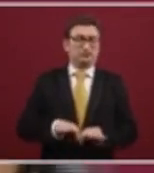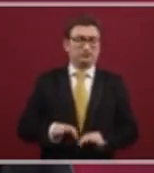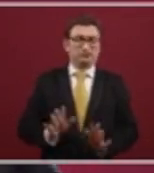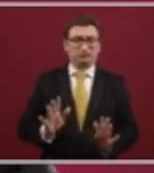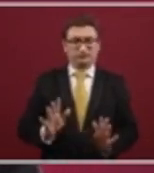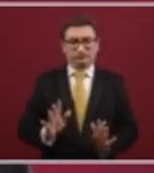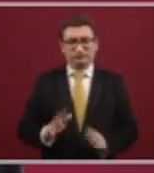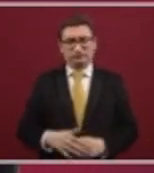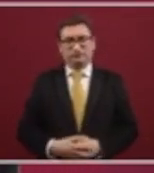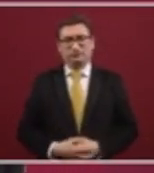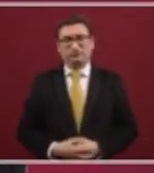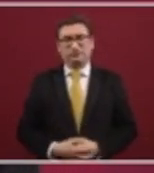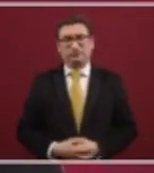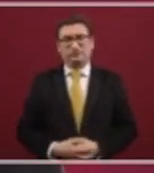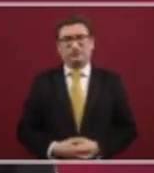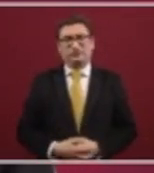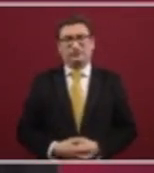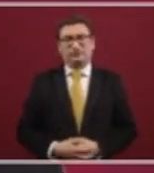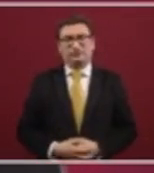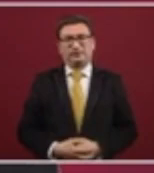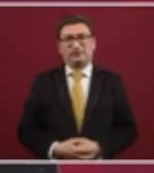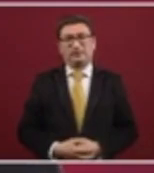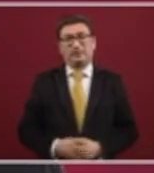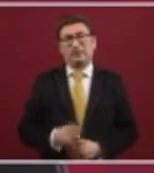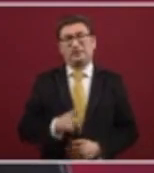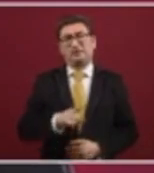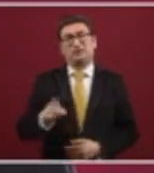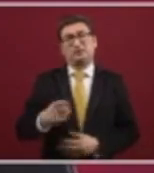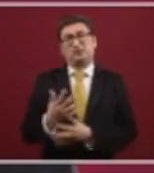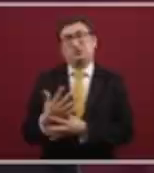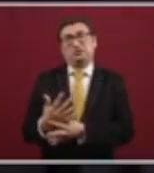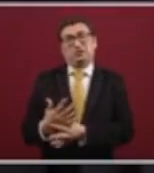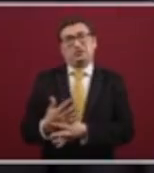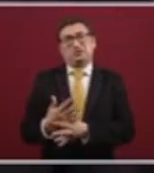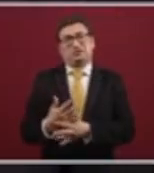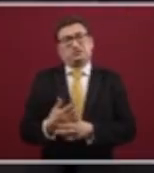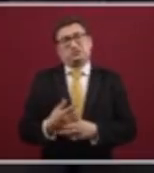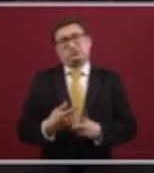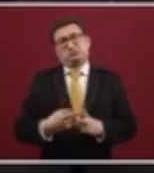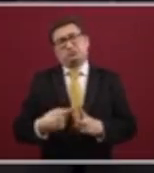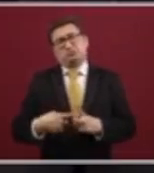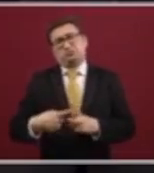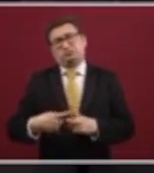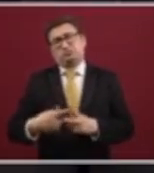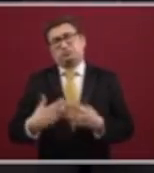Eso no es un elemento a medir. Para nosotros sí.